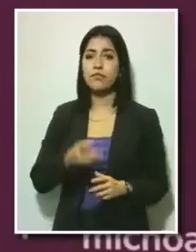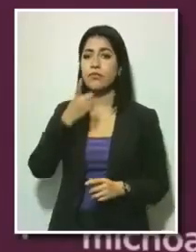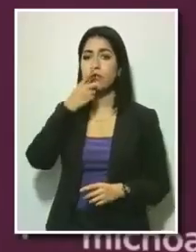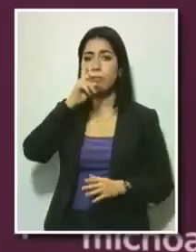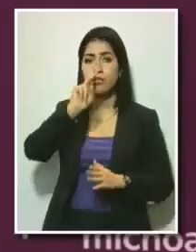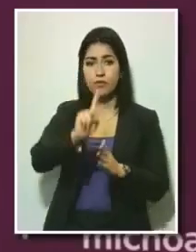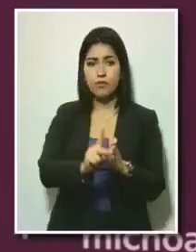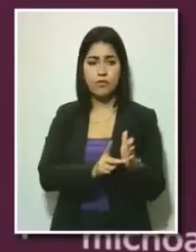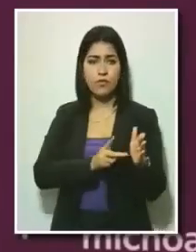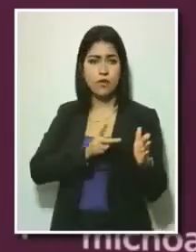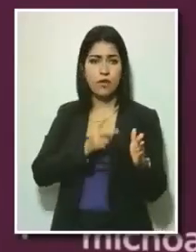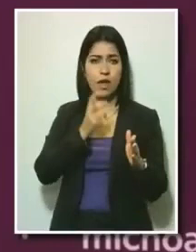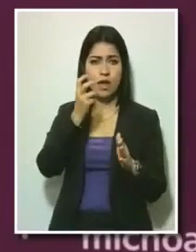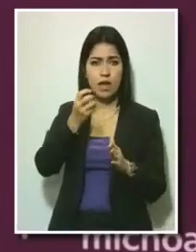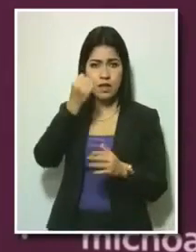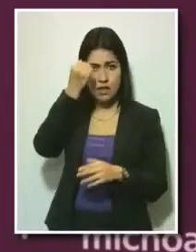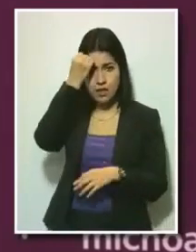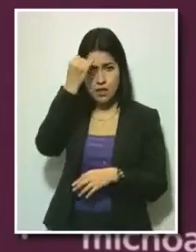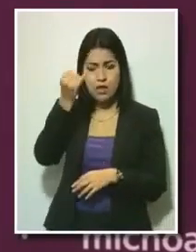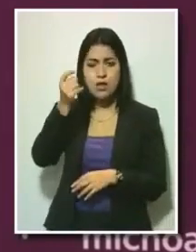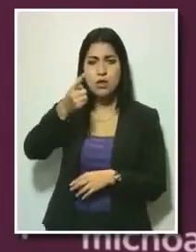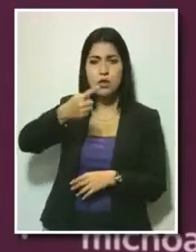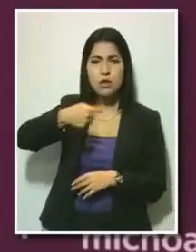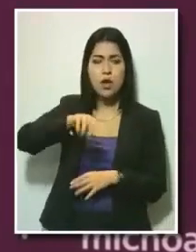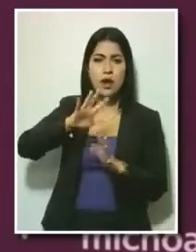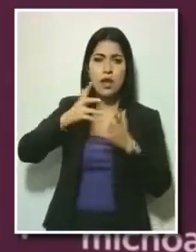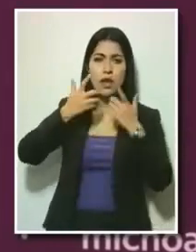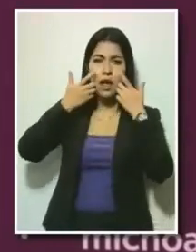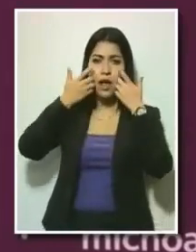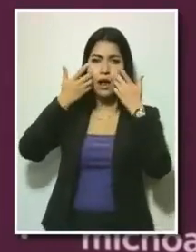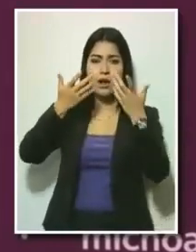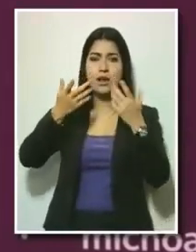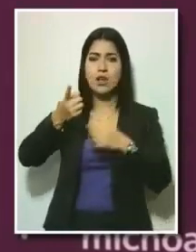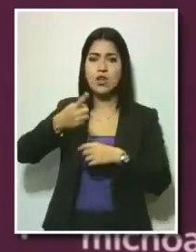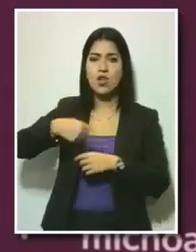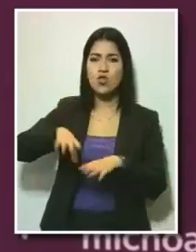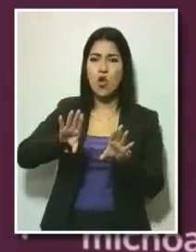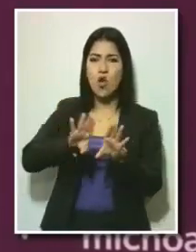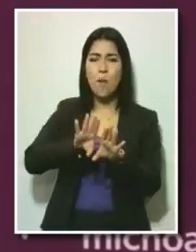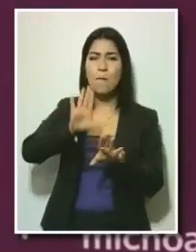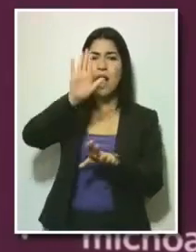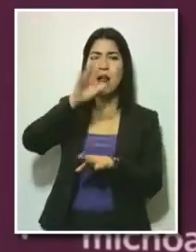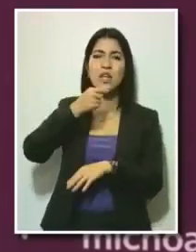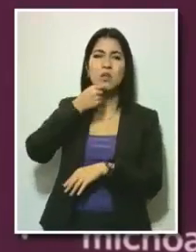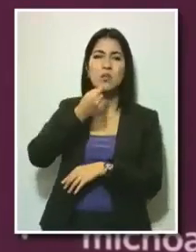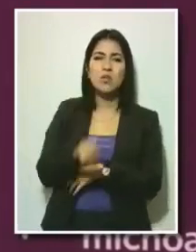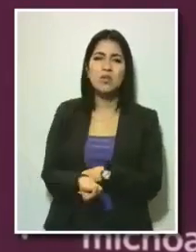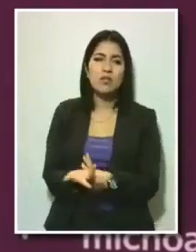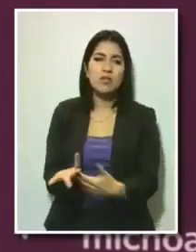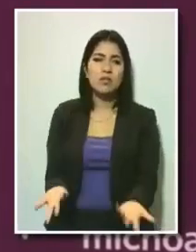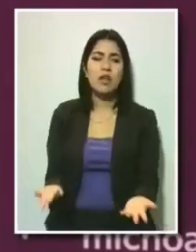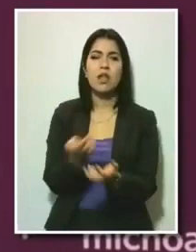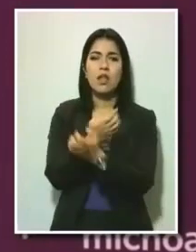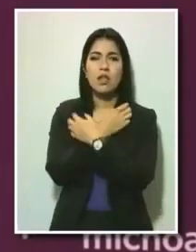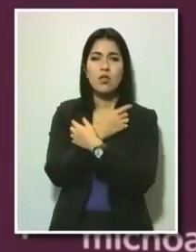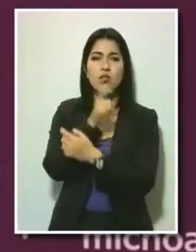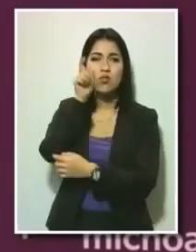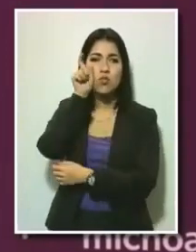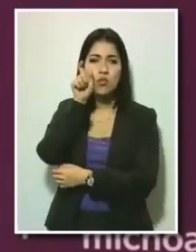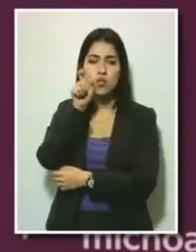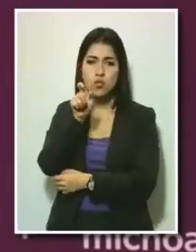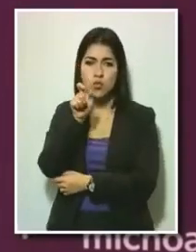esta perspectiva de que tenemos de que nos quieran seguir tratando como menores de edad. La educación sexual en cualquier país y